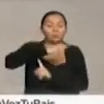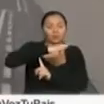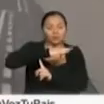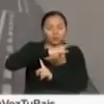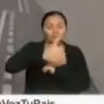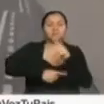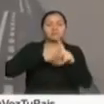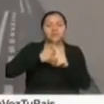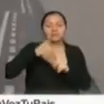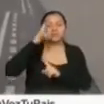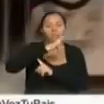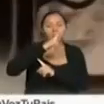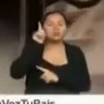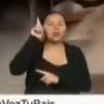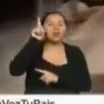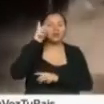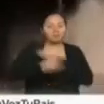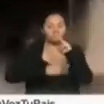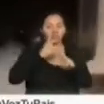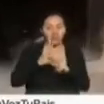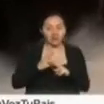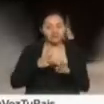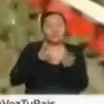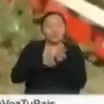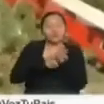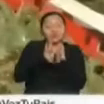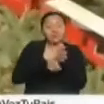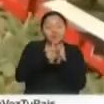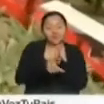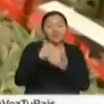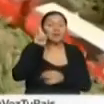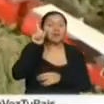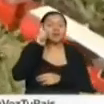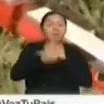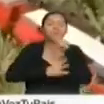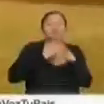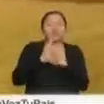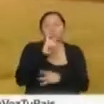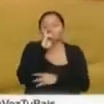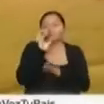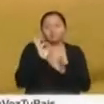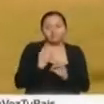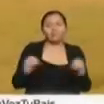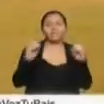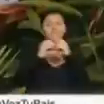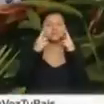como aeropuerto líder mundial el tren crucero como líder mundial de tren de lujo entre otros reconocimientos